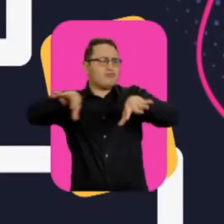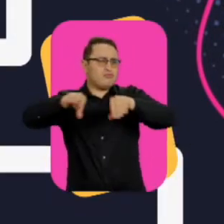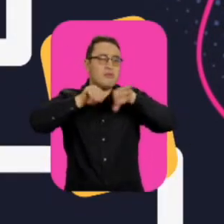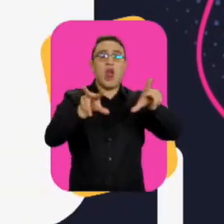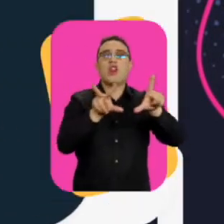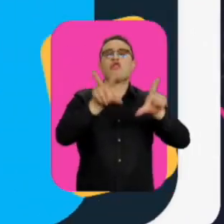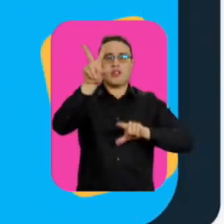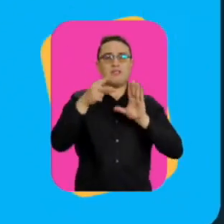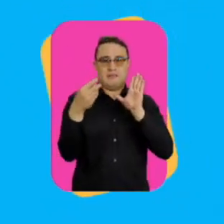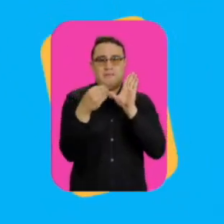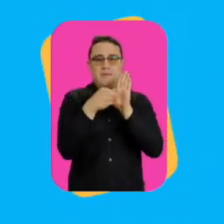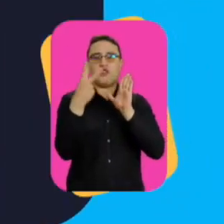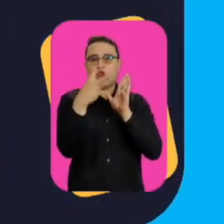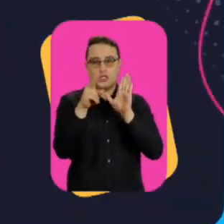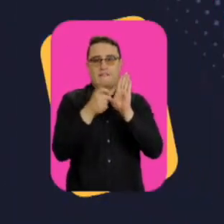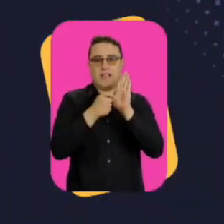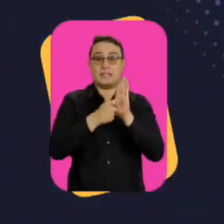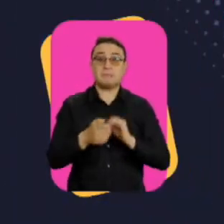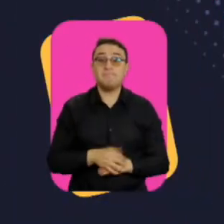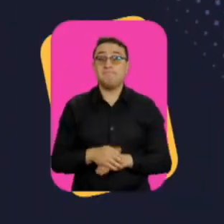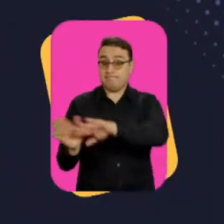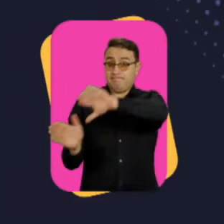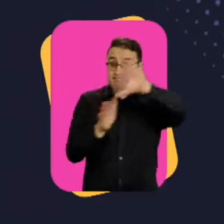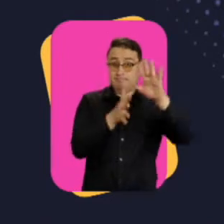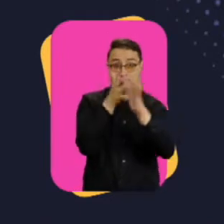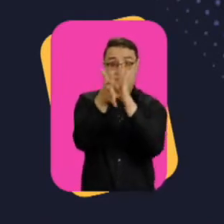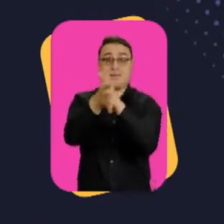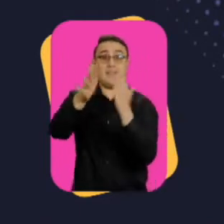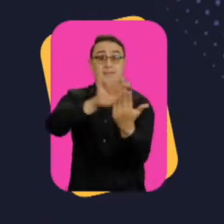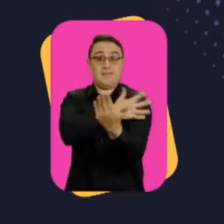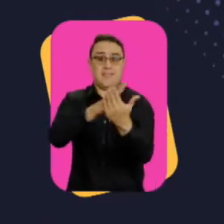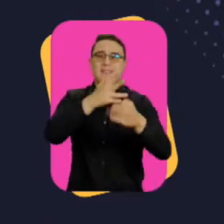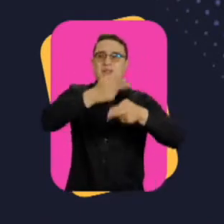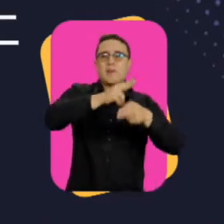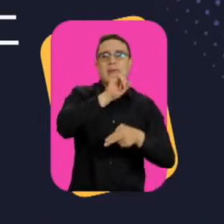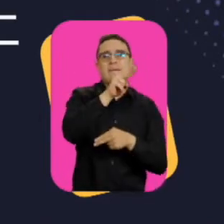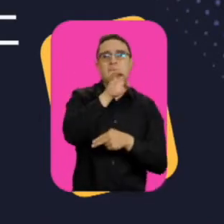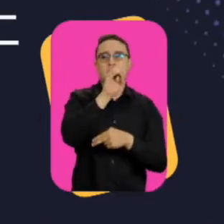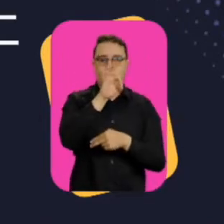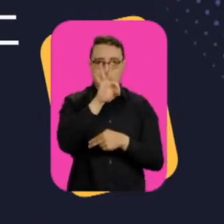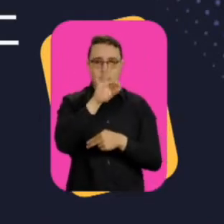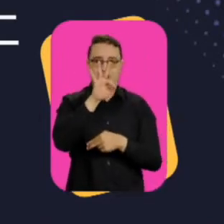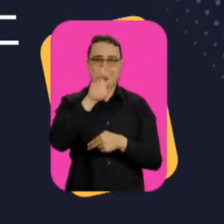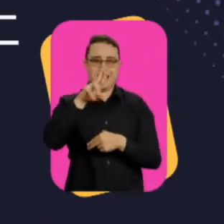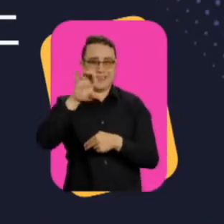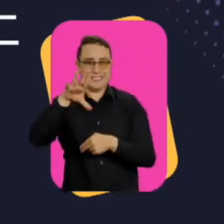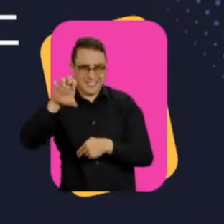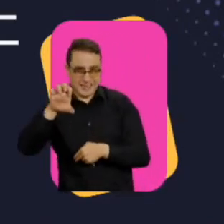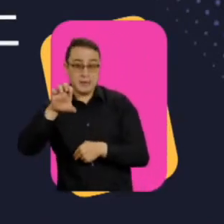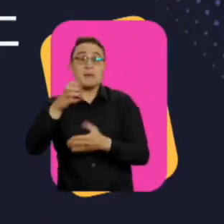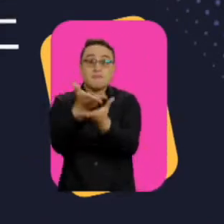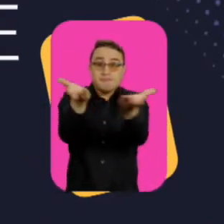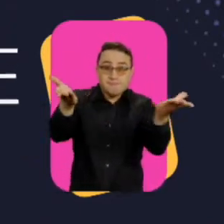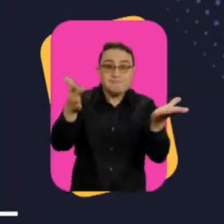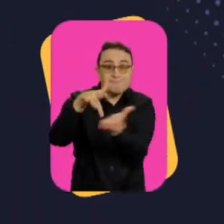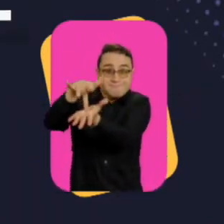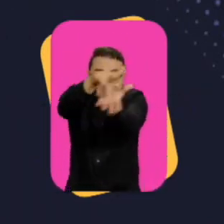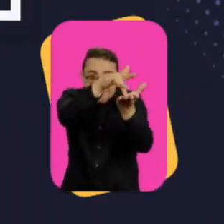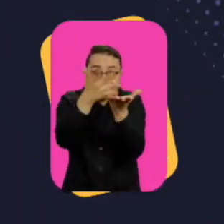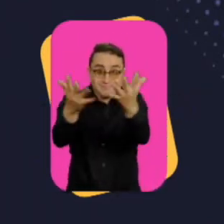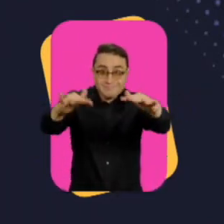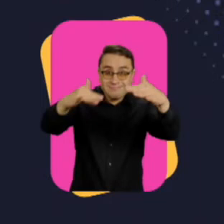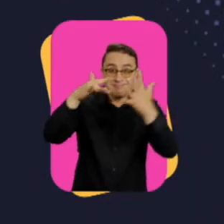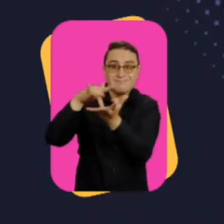entregas. Y por el lado de la música, con la franja Inbox 13 y gracias a la participación de la audiencia, en el